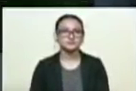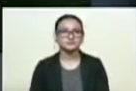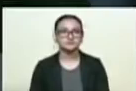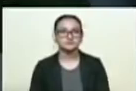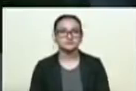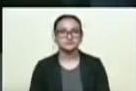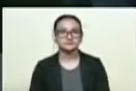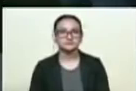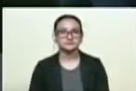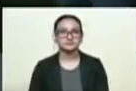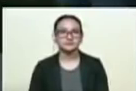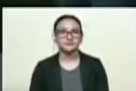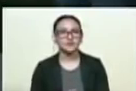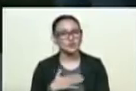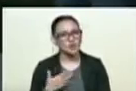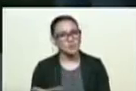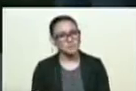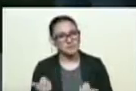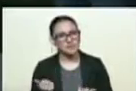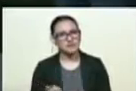Por eso yo quiero pedirle